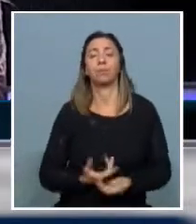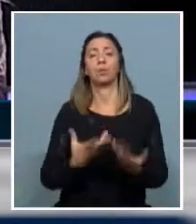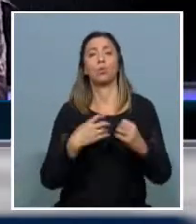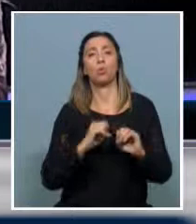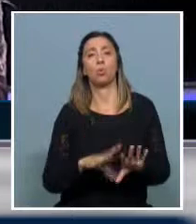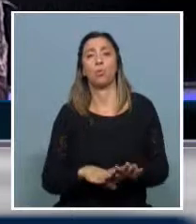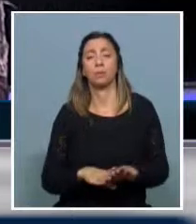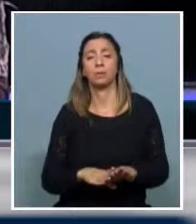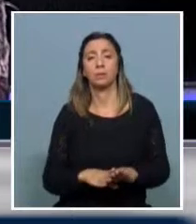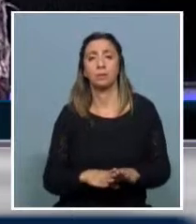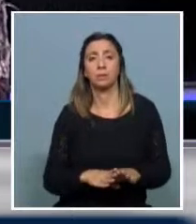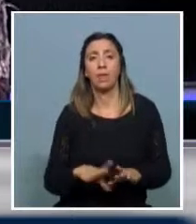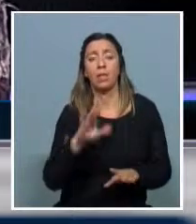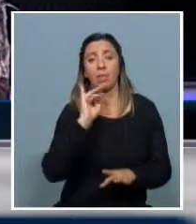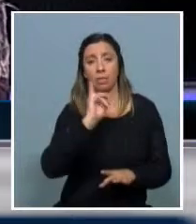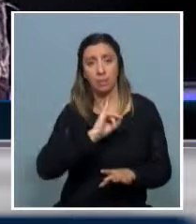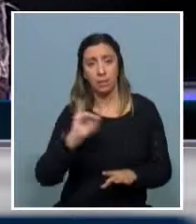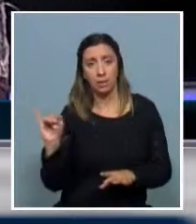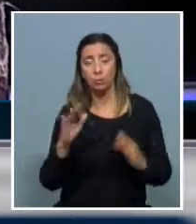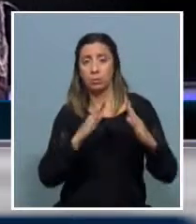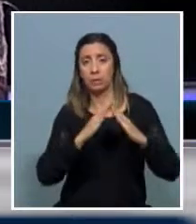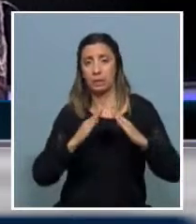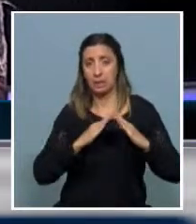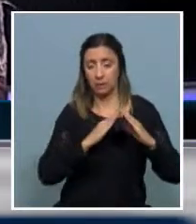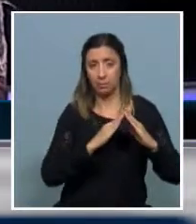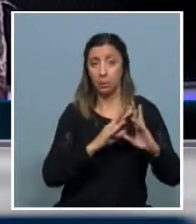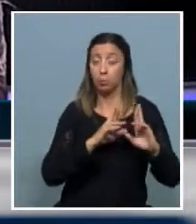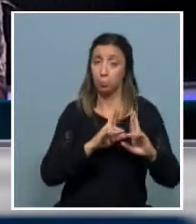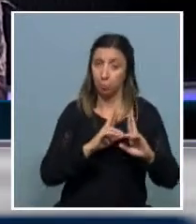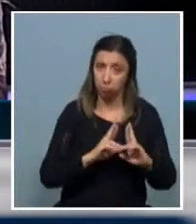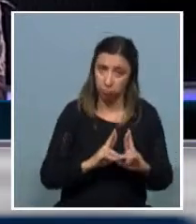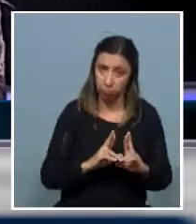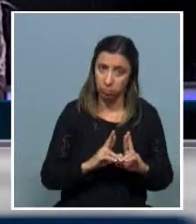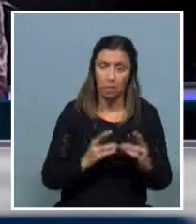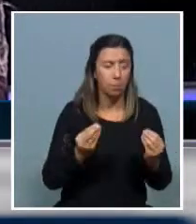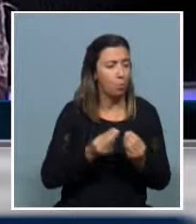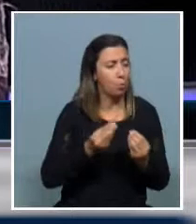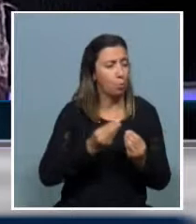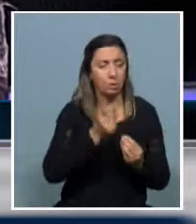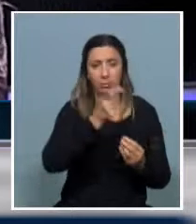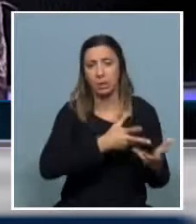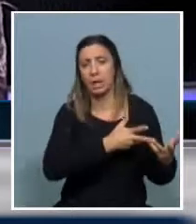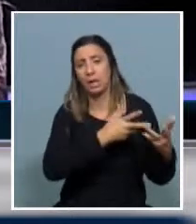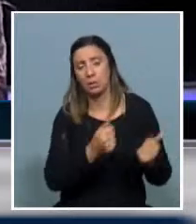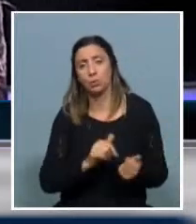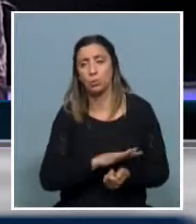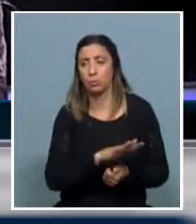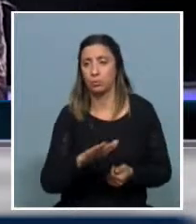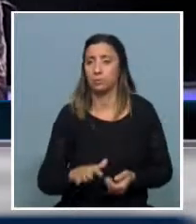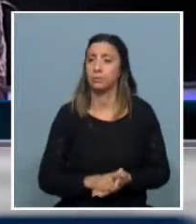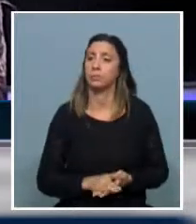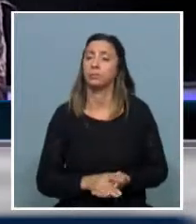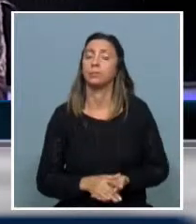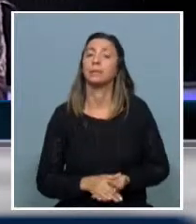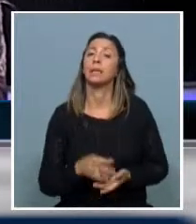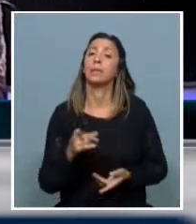iniciamos con la página de denuncias de viviendas. Por suerte hemos tenido muchísima colaboración de la población. Eso es muy